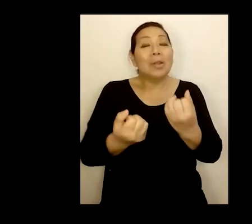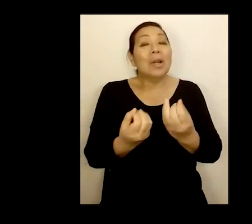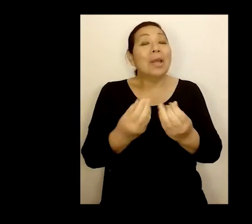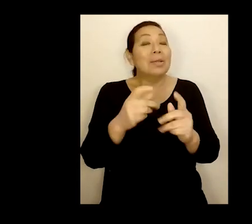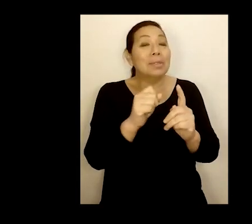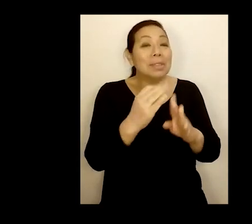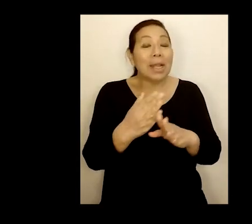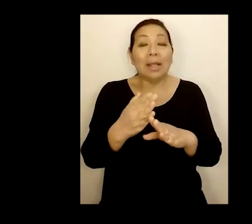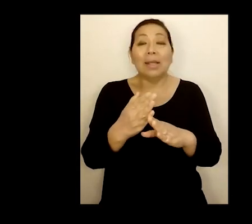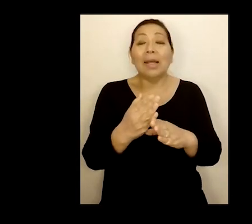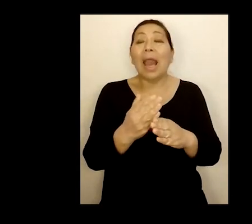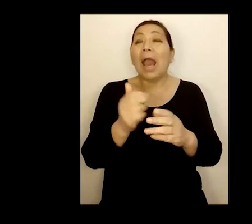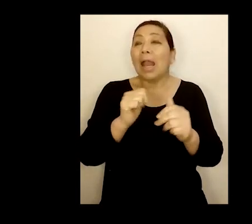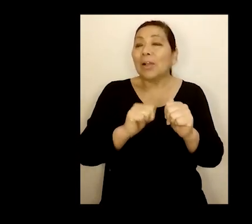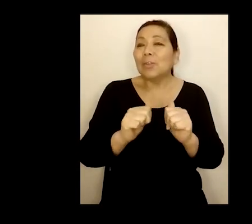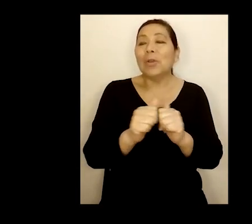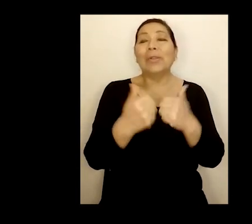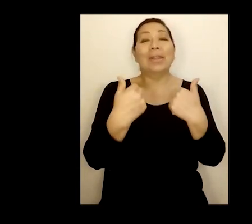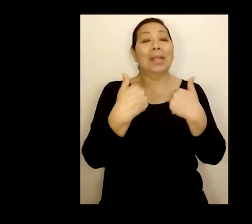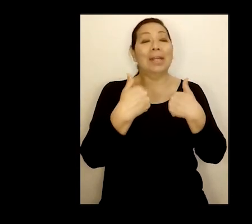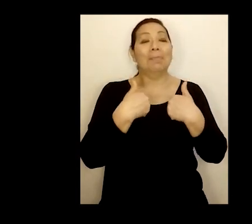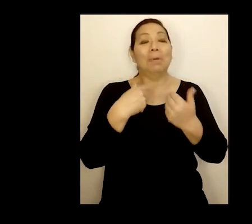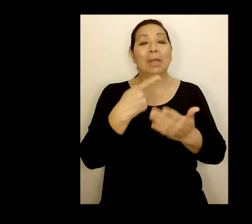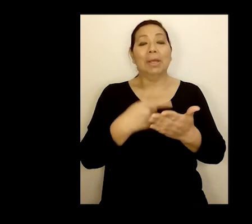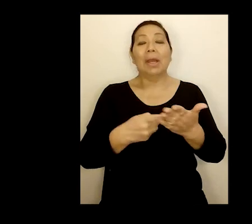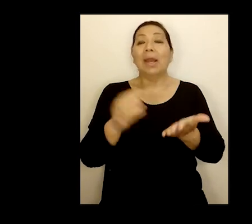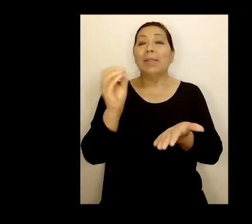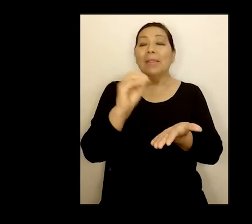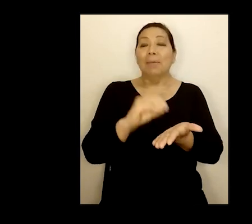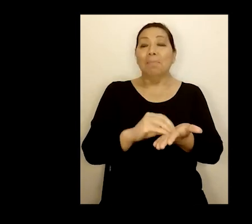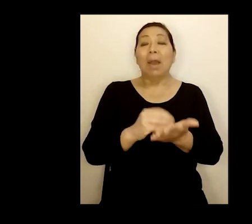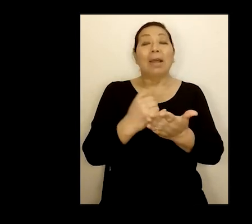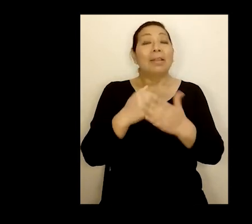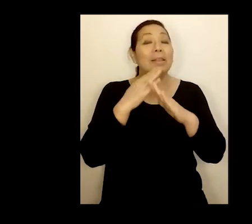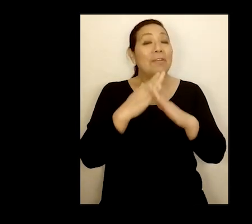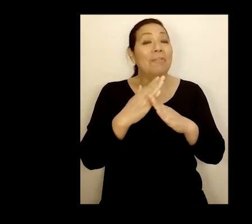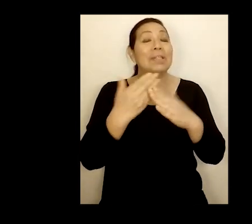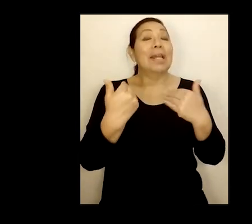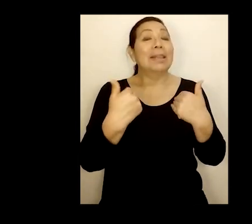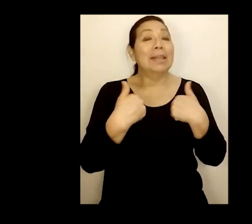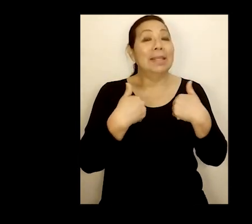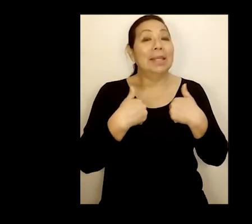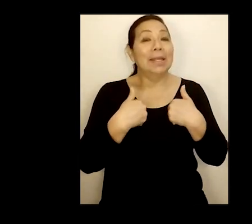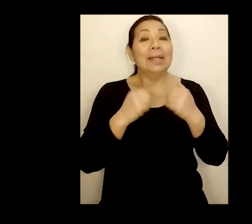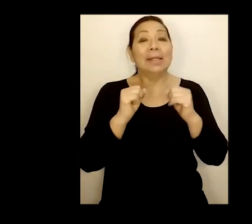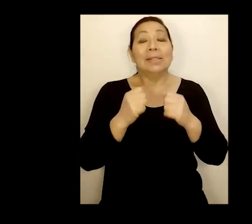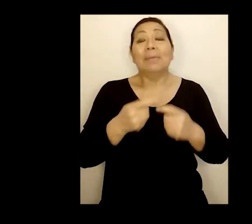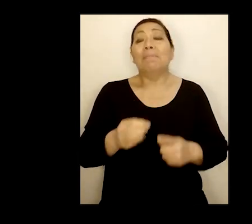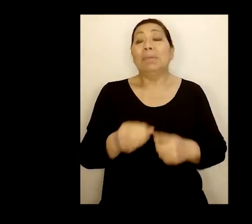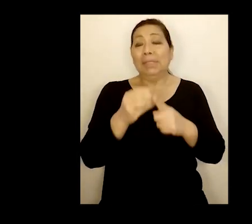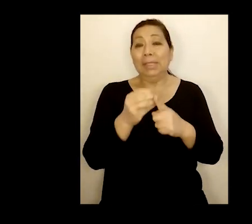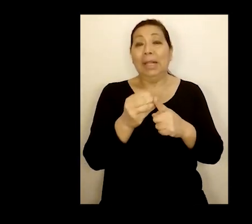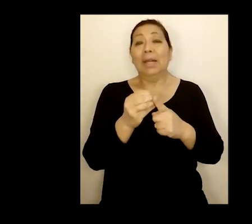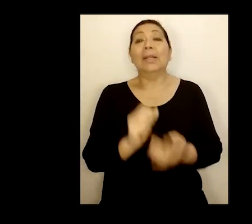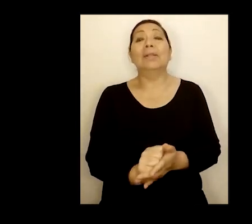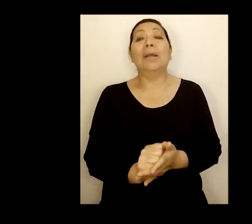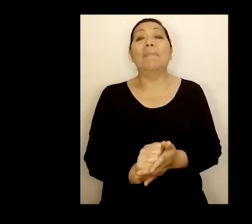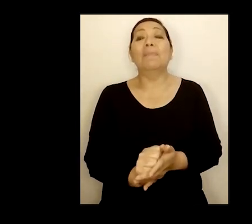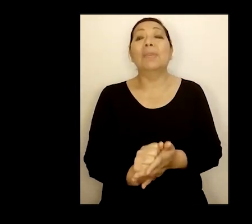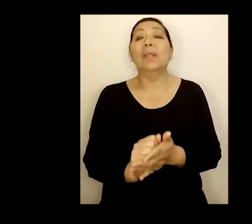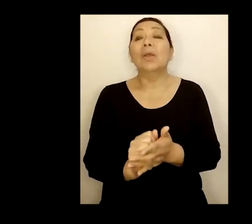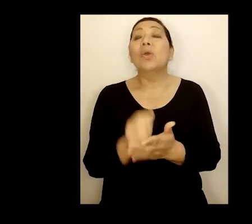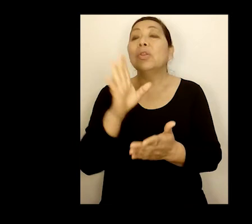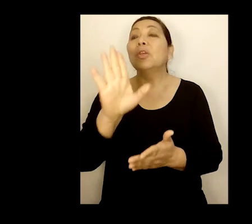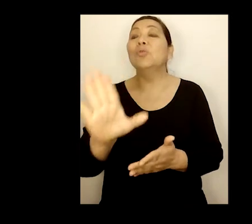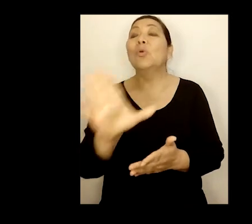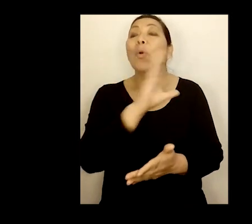es la excepción de naturaleza de acción, y teniendo en consideración, además, que este medio de defensa técnica incide principalmente en la tipicidad de